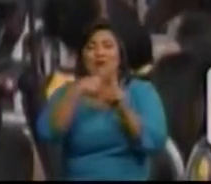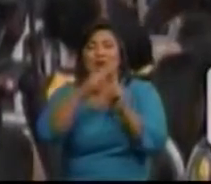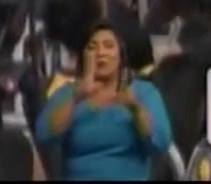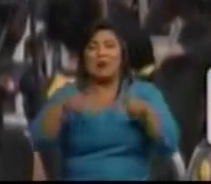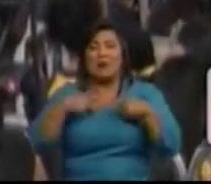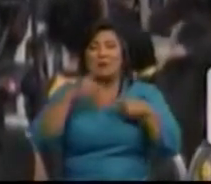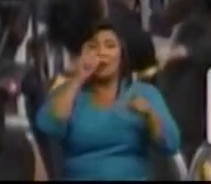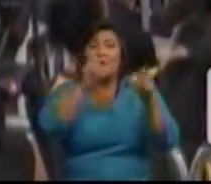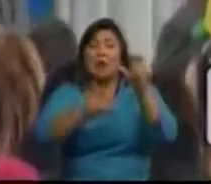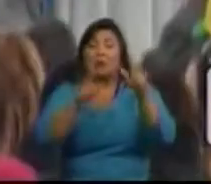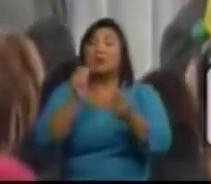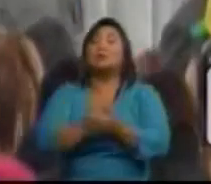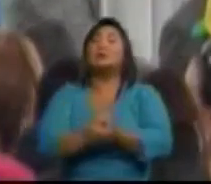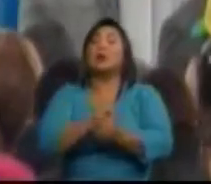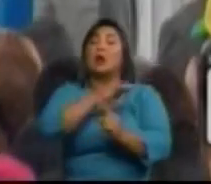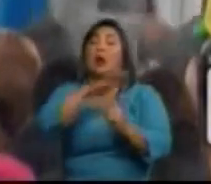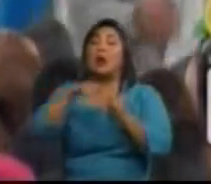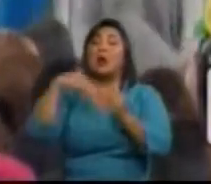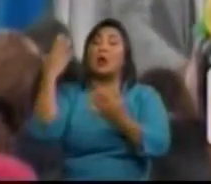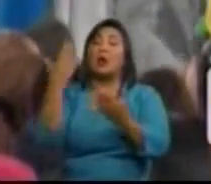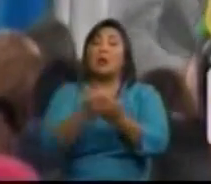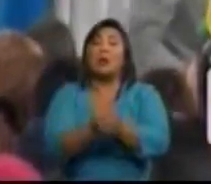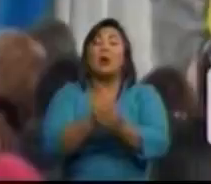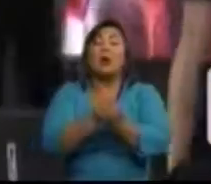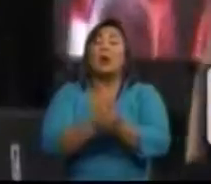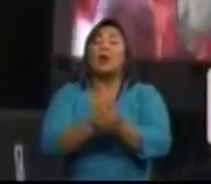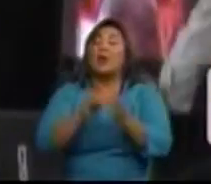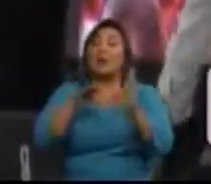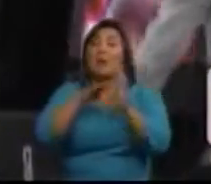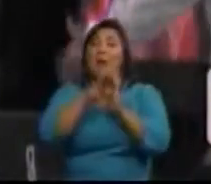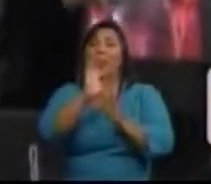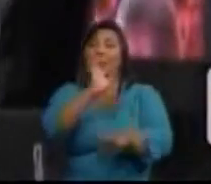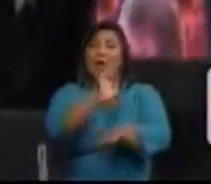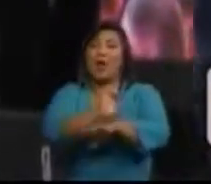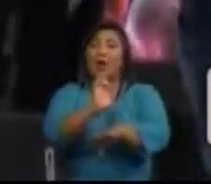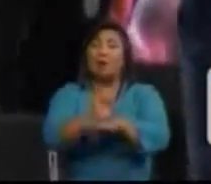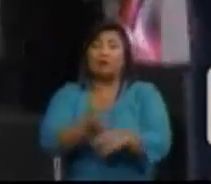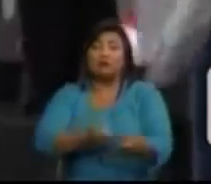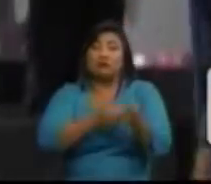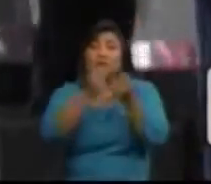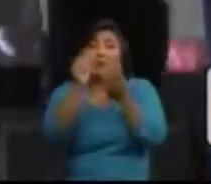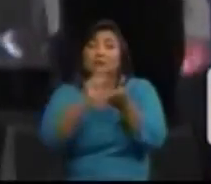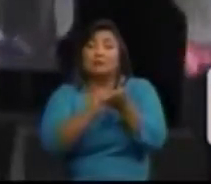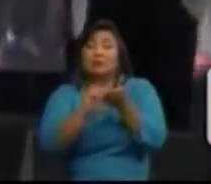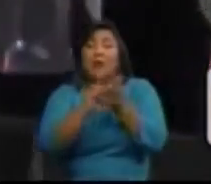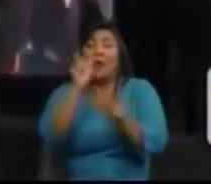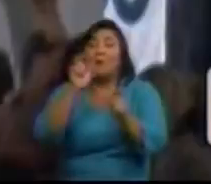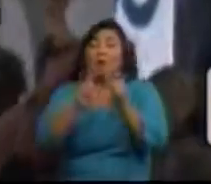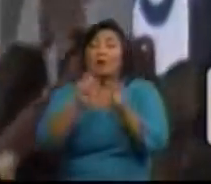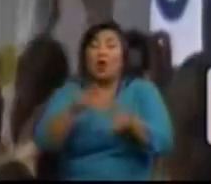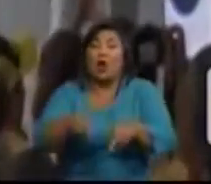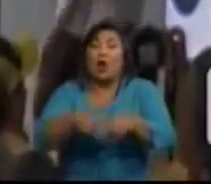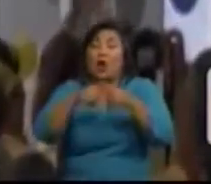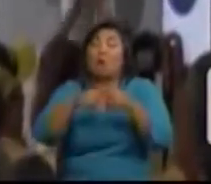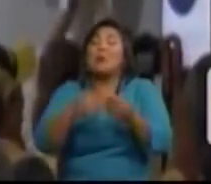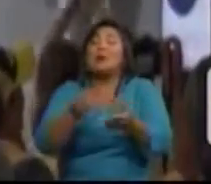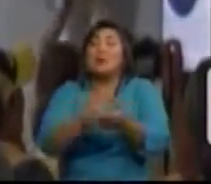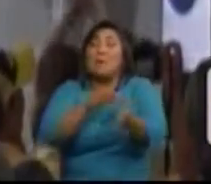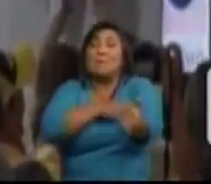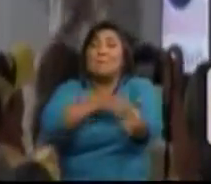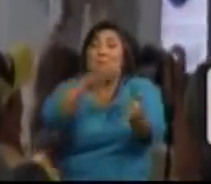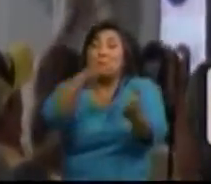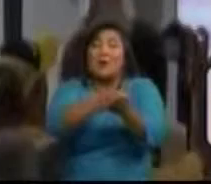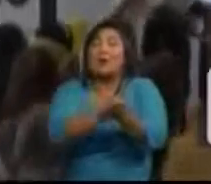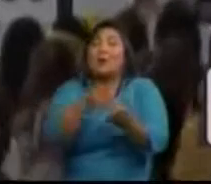Parque Central, varias autoridades gubernamentales y de Banecuador entregaron créditos a ciudadanos que emprenderán proyectos. Como dato importante para